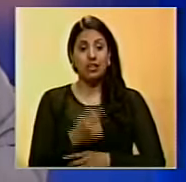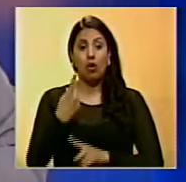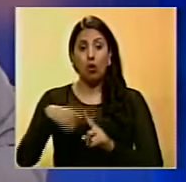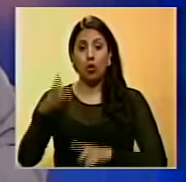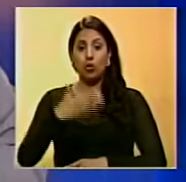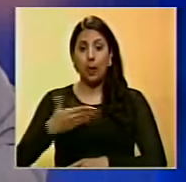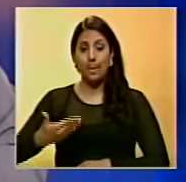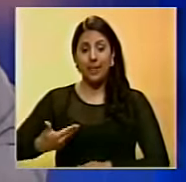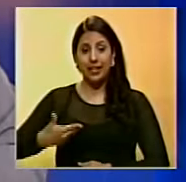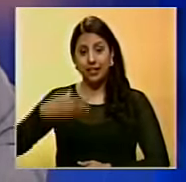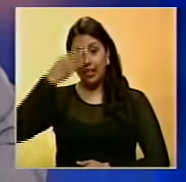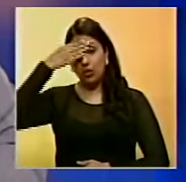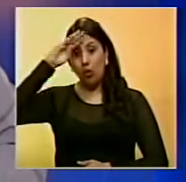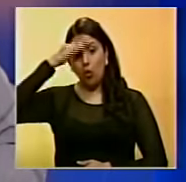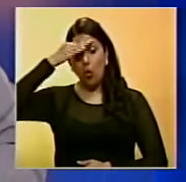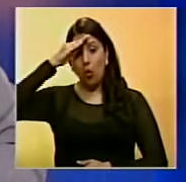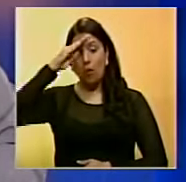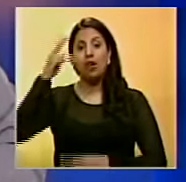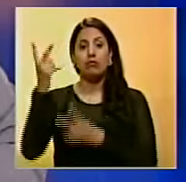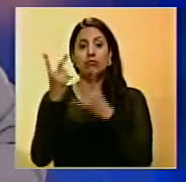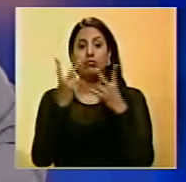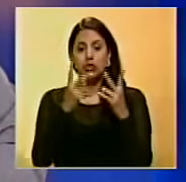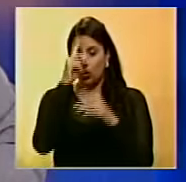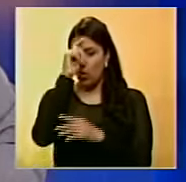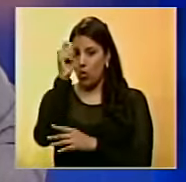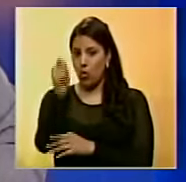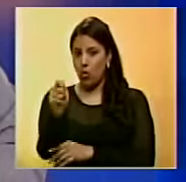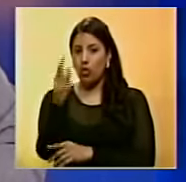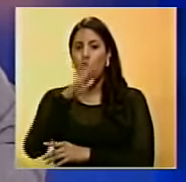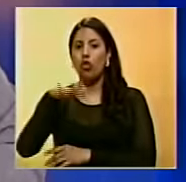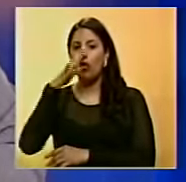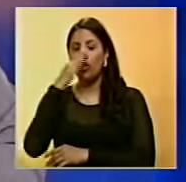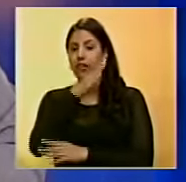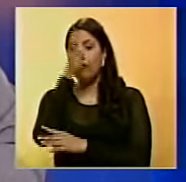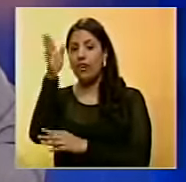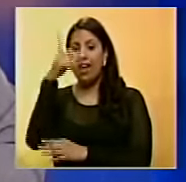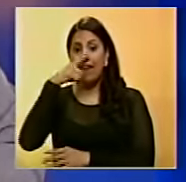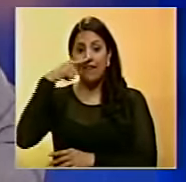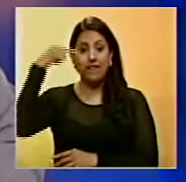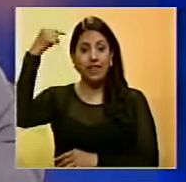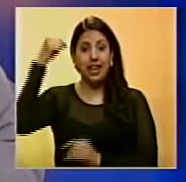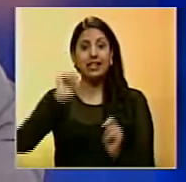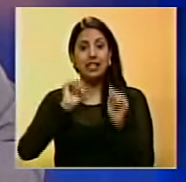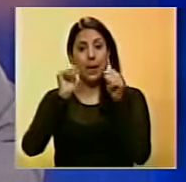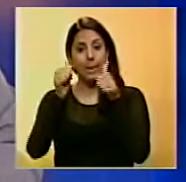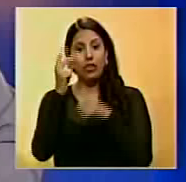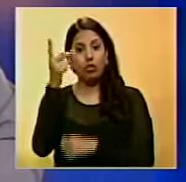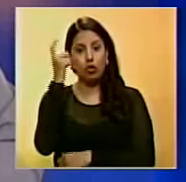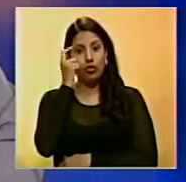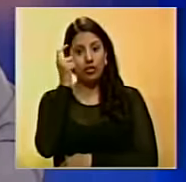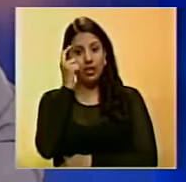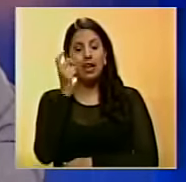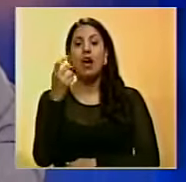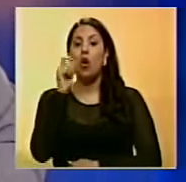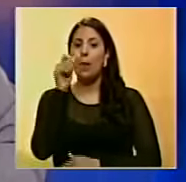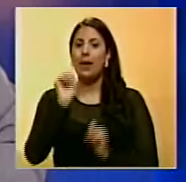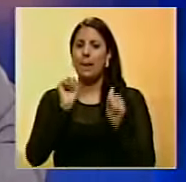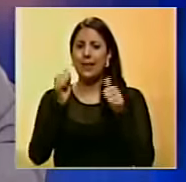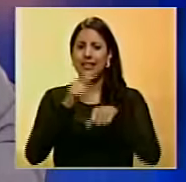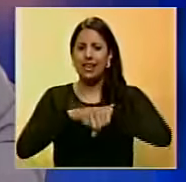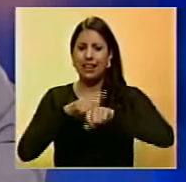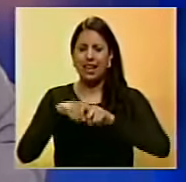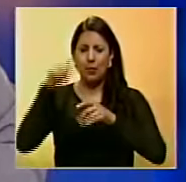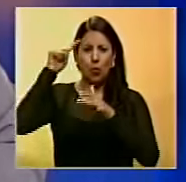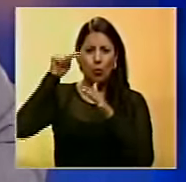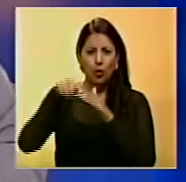el presidente de Cuba Raúl Castro fue recibido con todos los honores en Francia en el inicio de una visita de estado de dos días que marca una nueva etapa